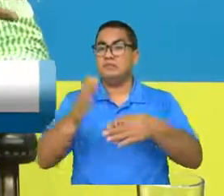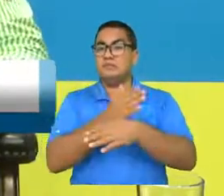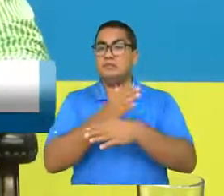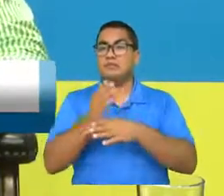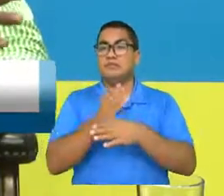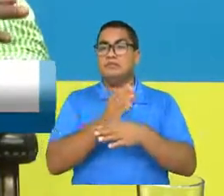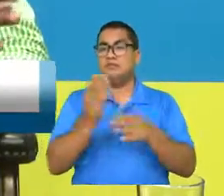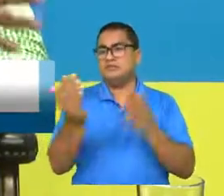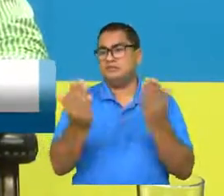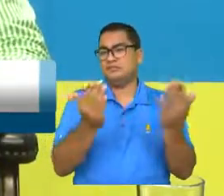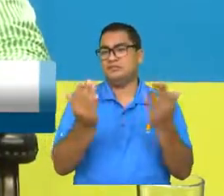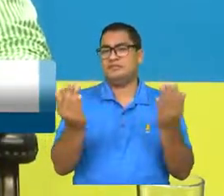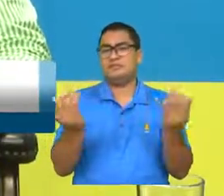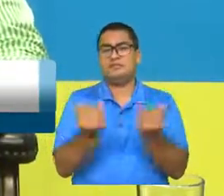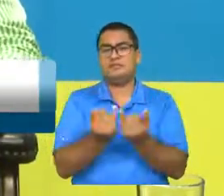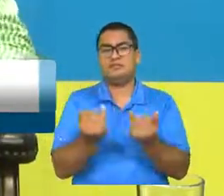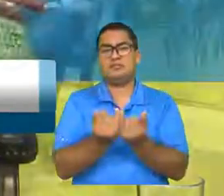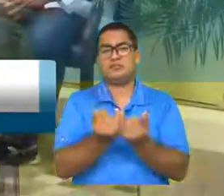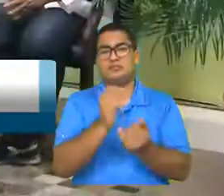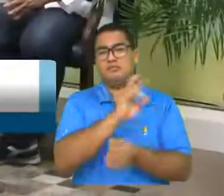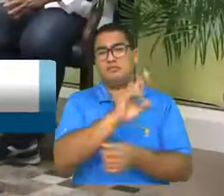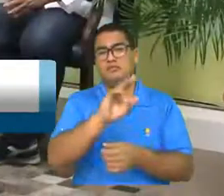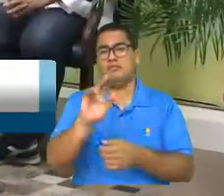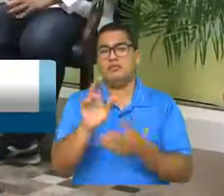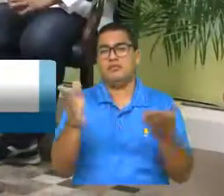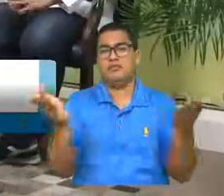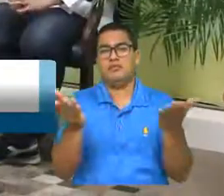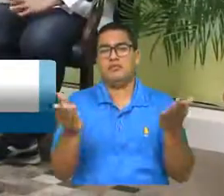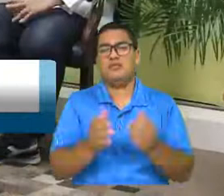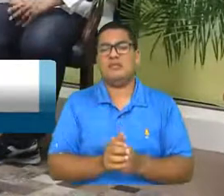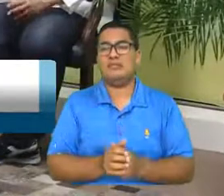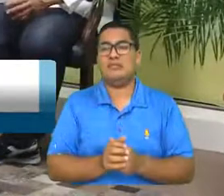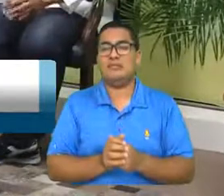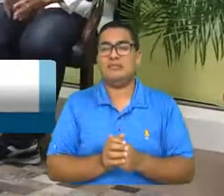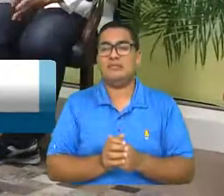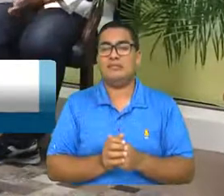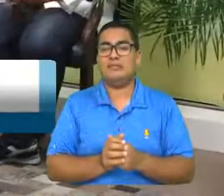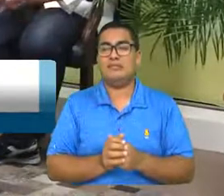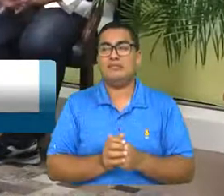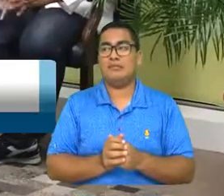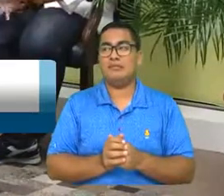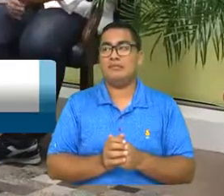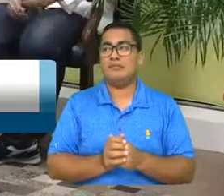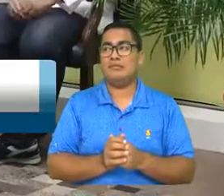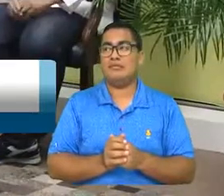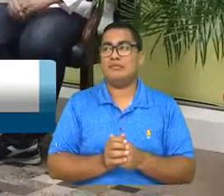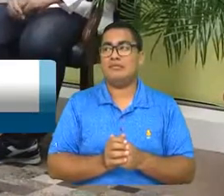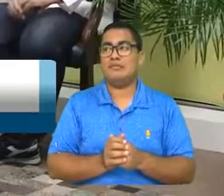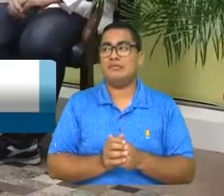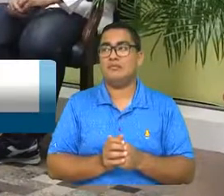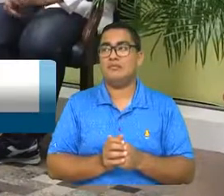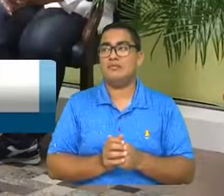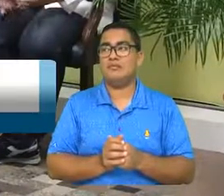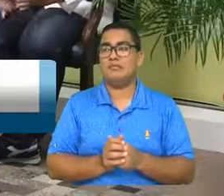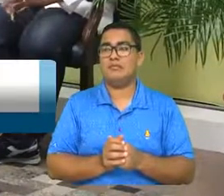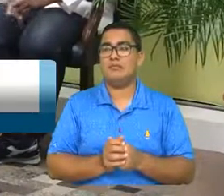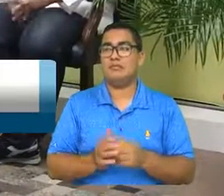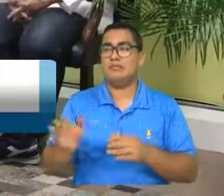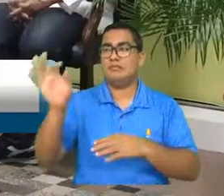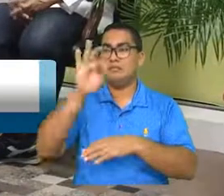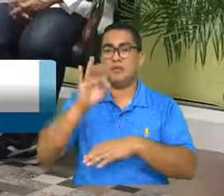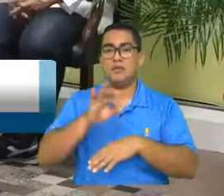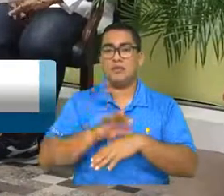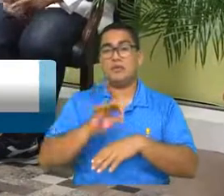estamos hablando de las mismas características de estos dos zancudos? Ellos generalmente tienen el mismo periodo de vida, que son